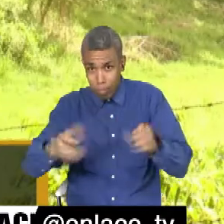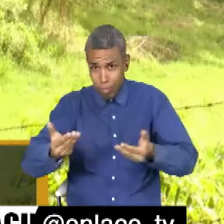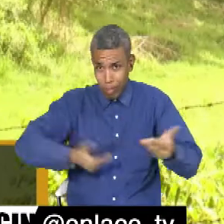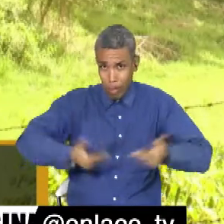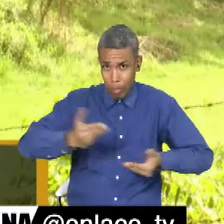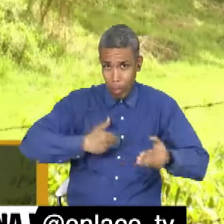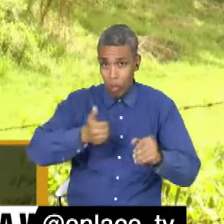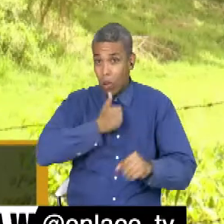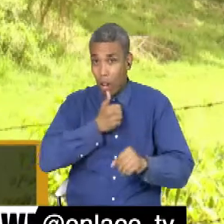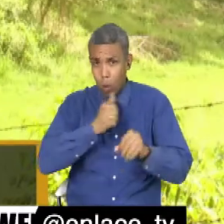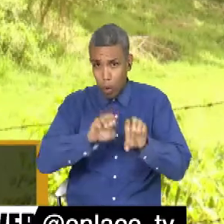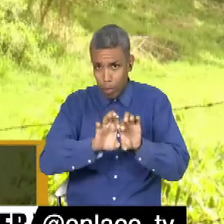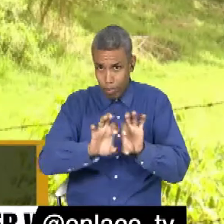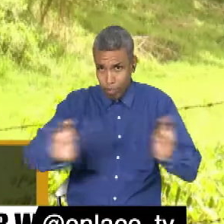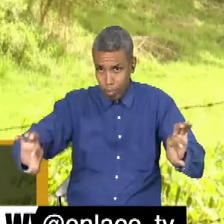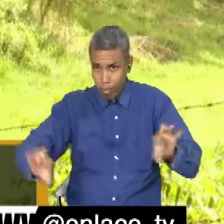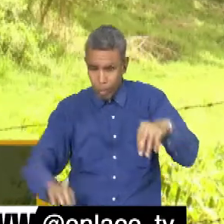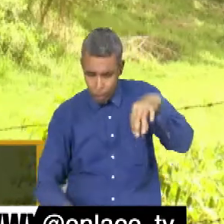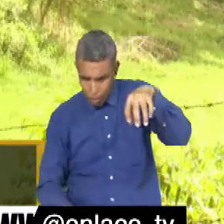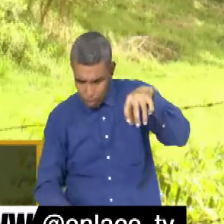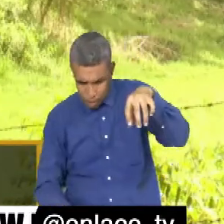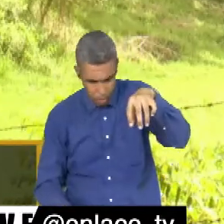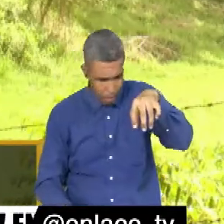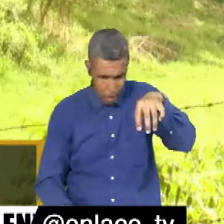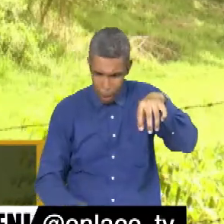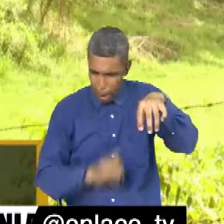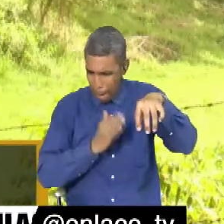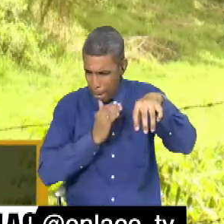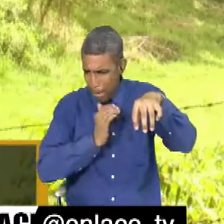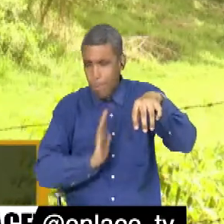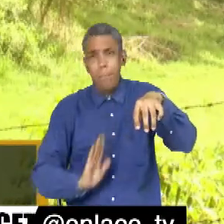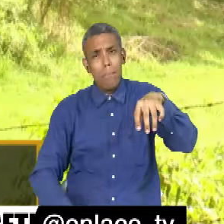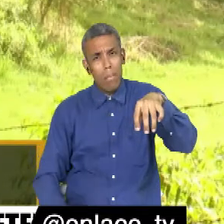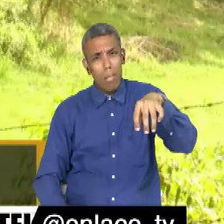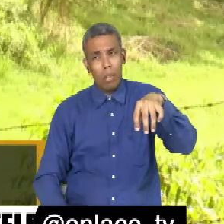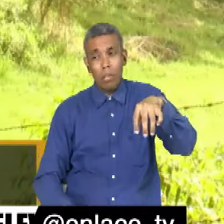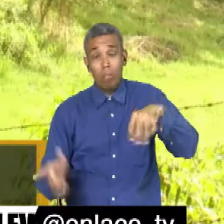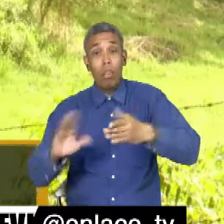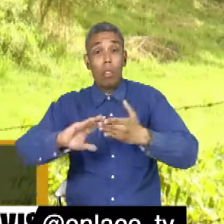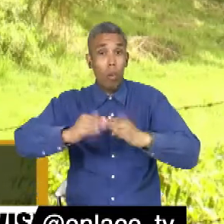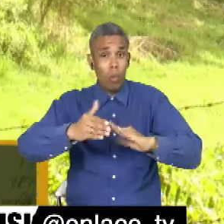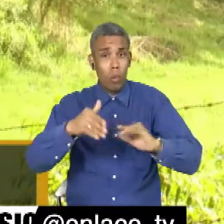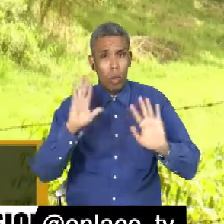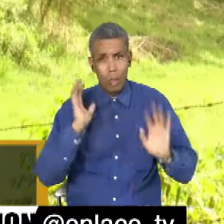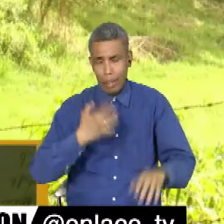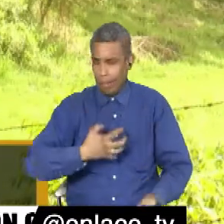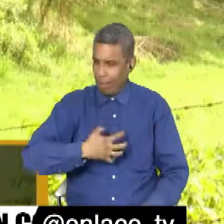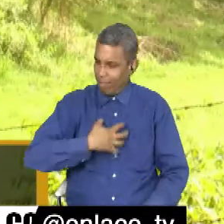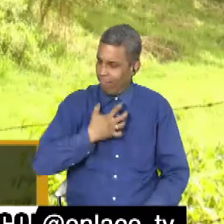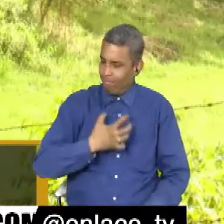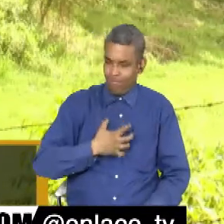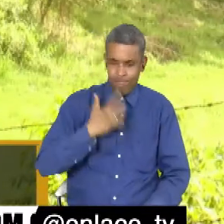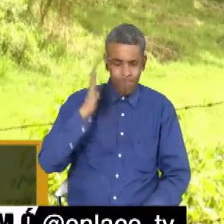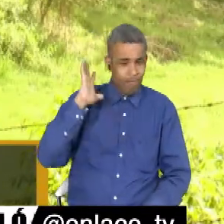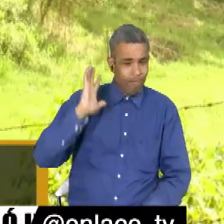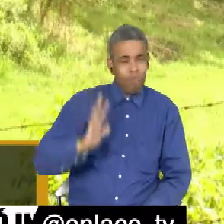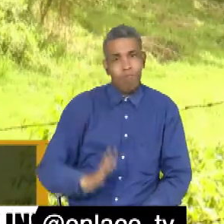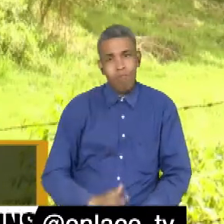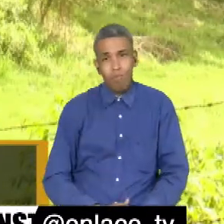de Ecopetrol como directamente Ecopetrol. Y bueno, eso tiene a las comunidades en un estado de inconformidad, que si uno lo mira